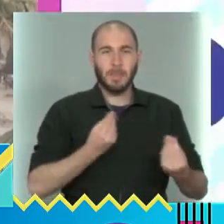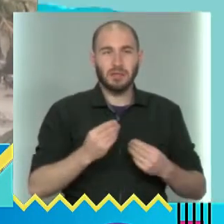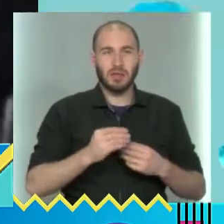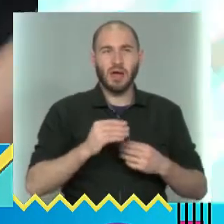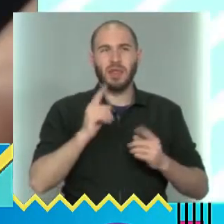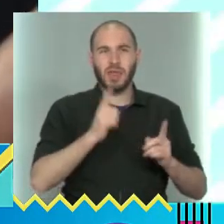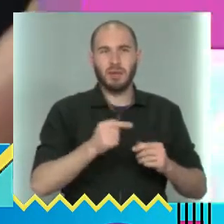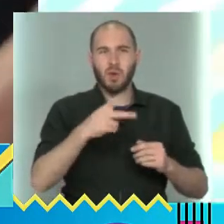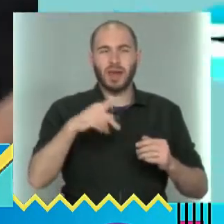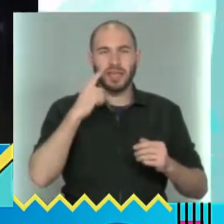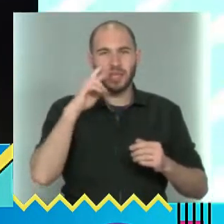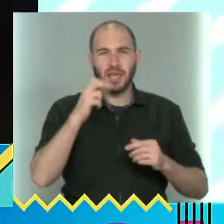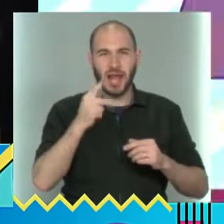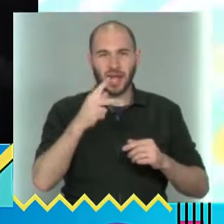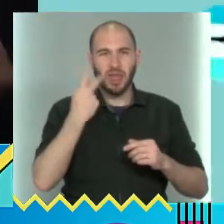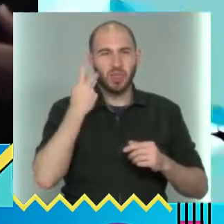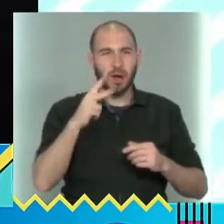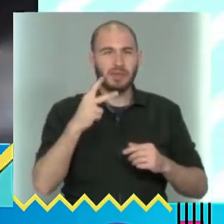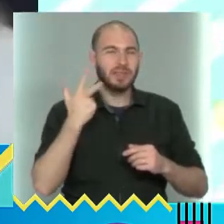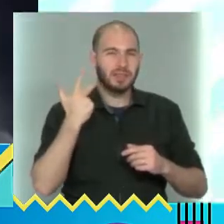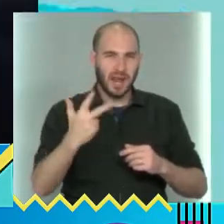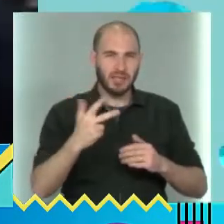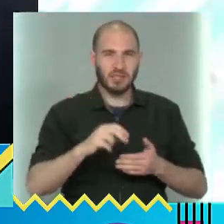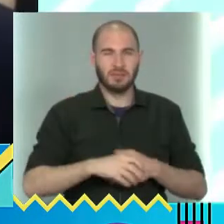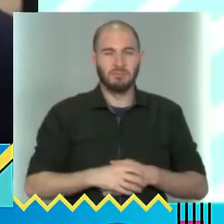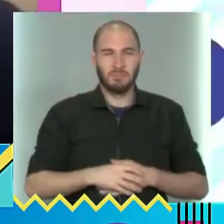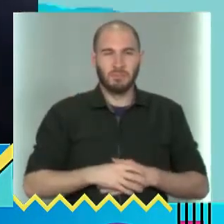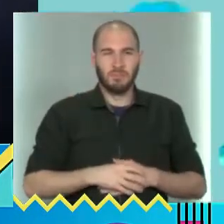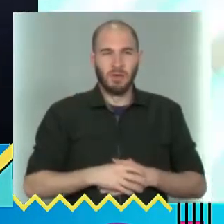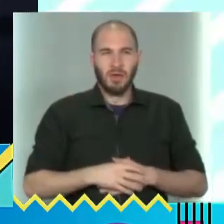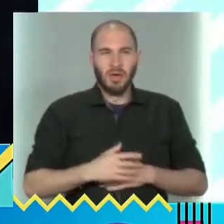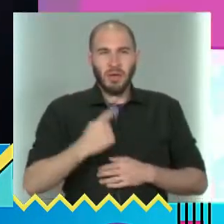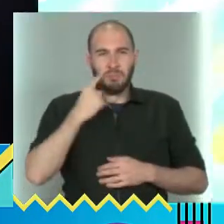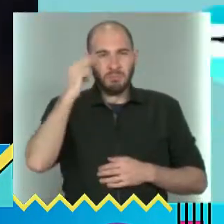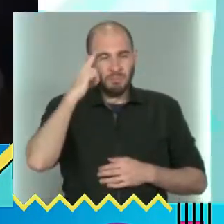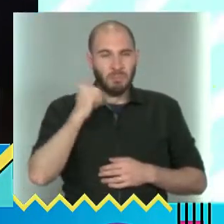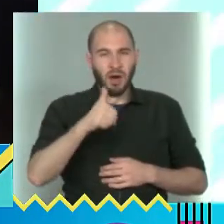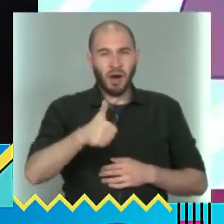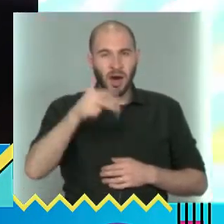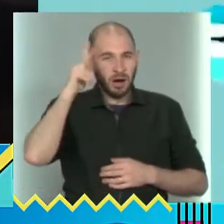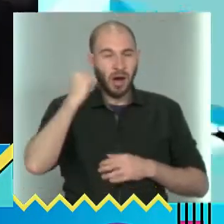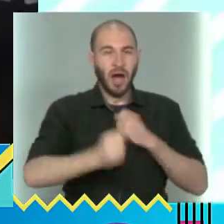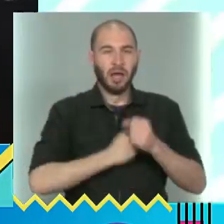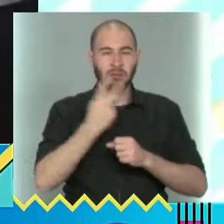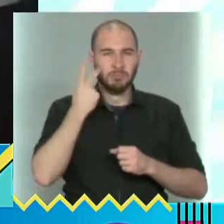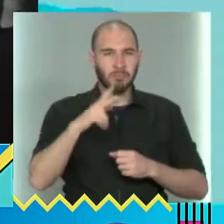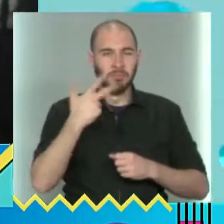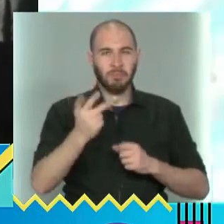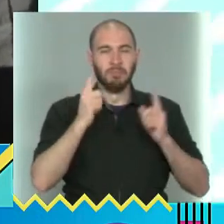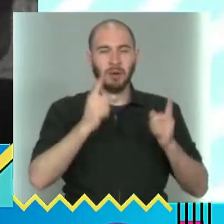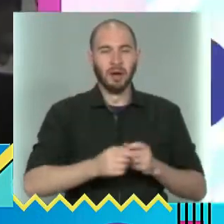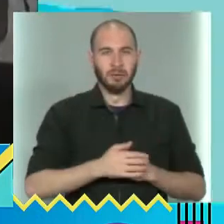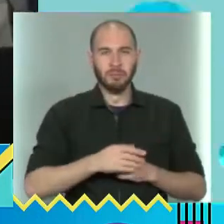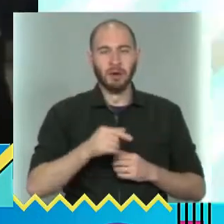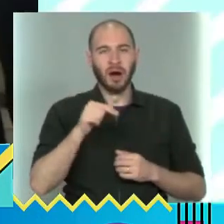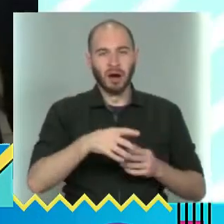Baas también en Irak en el 2003, ¿no? Con Saddam Hussein, ¿no? Desde 1968 al 2003, justamente también el Baas